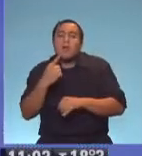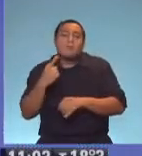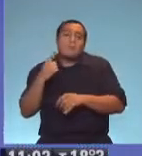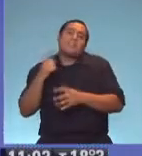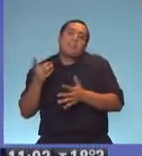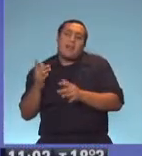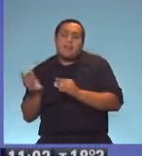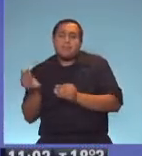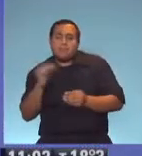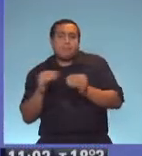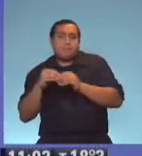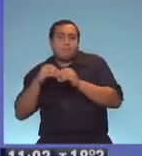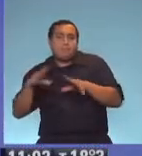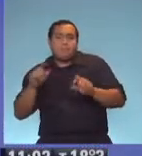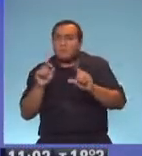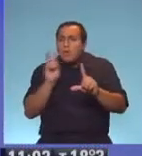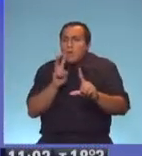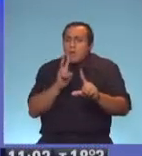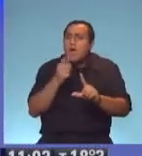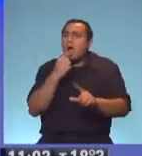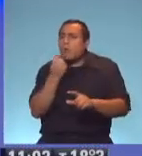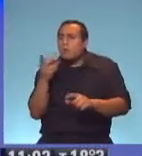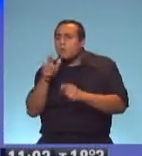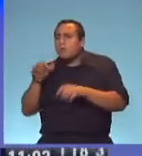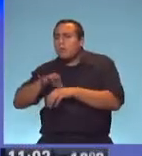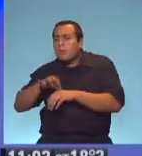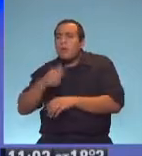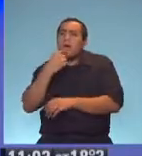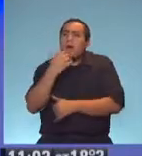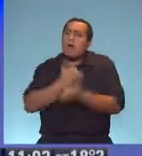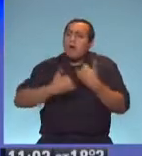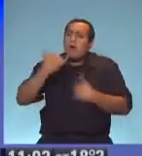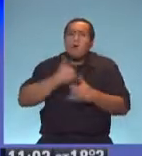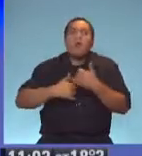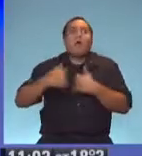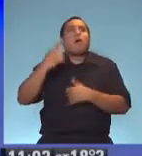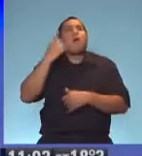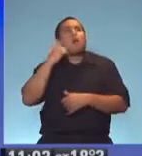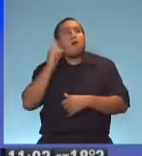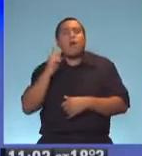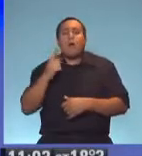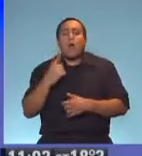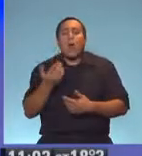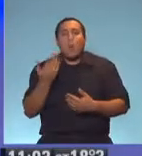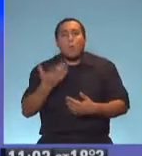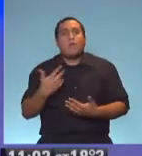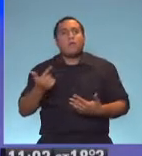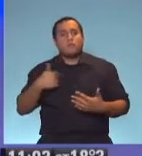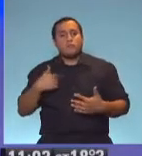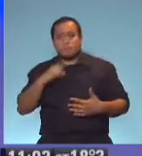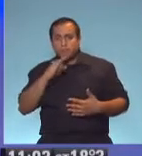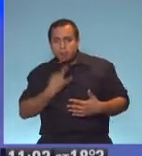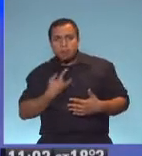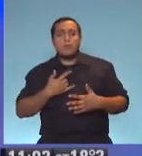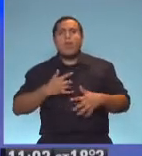sistema real la notificación de los casos, y con esa información nosotros la podemos integrar y podemos tomar acciones como se viene haciendo en el caso del